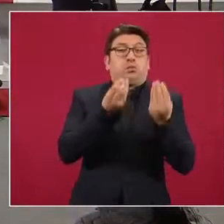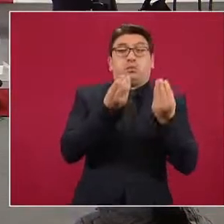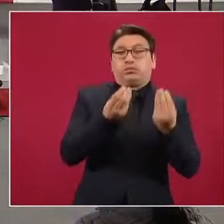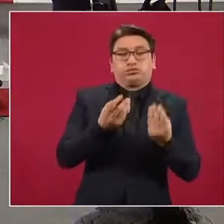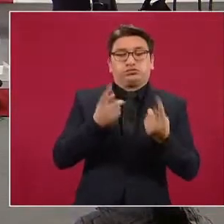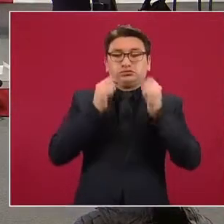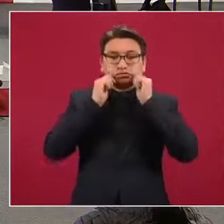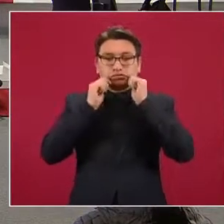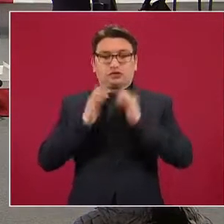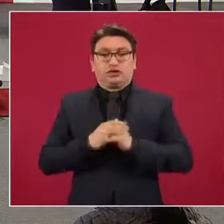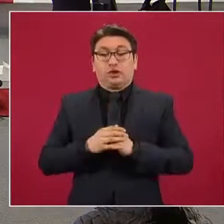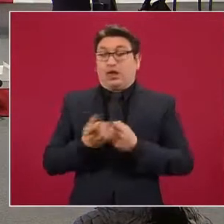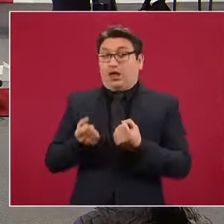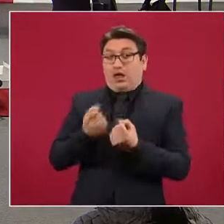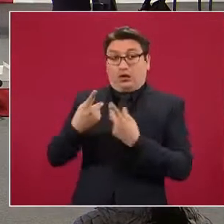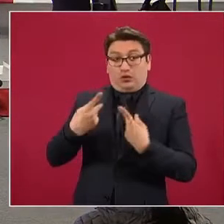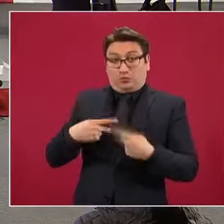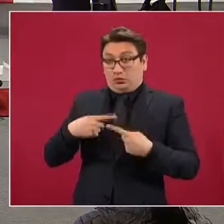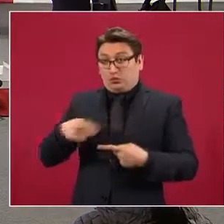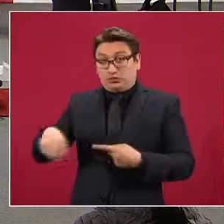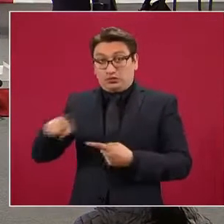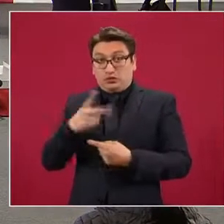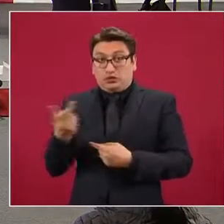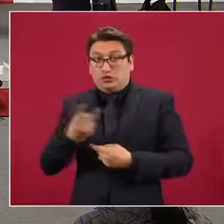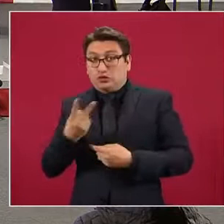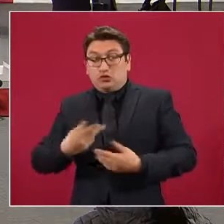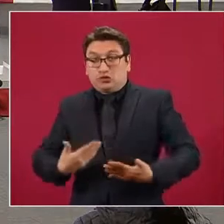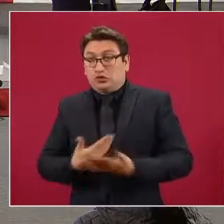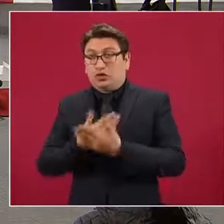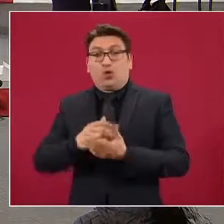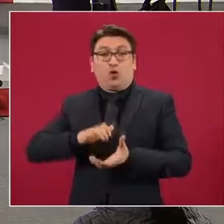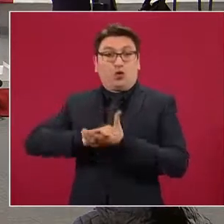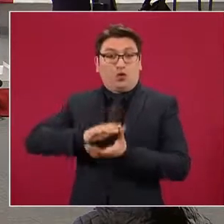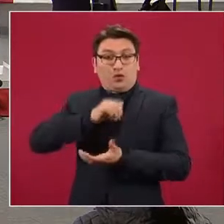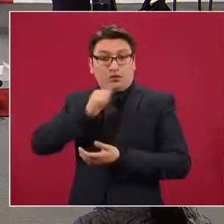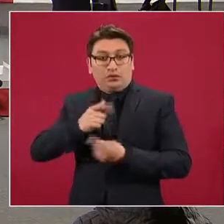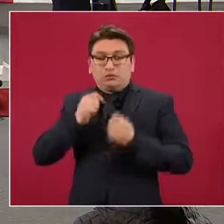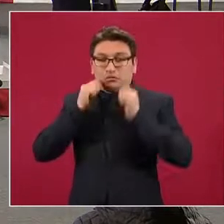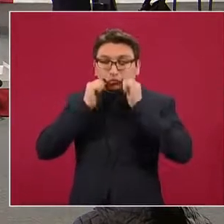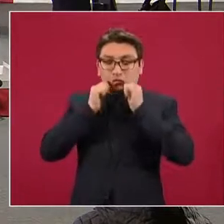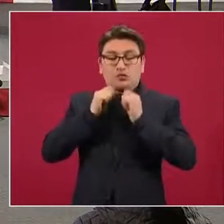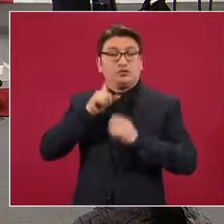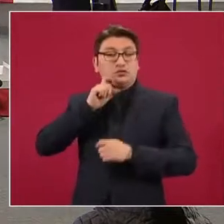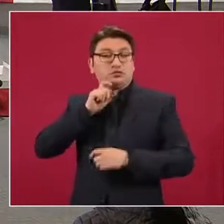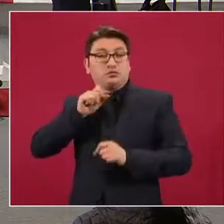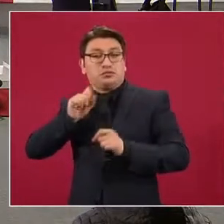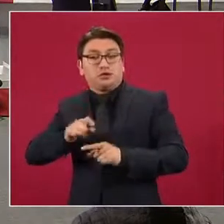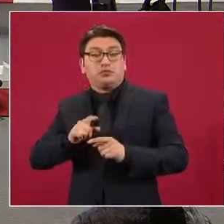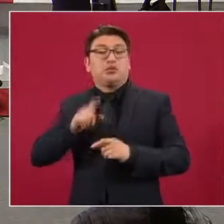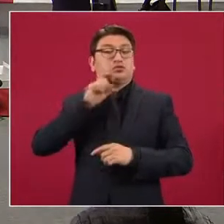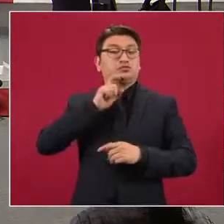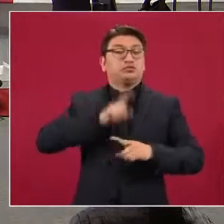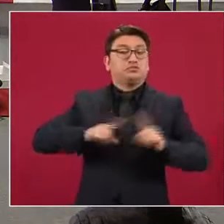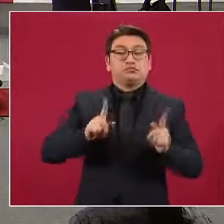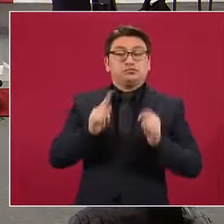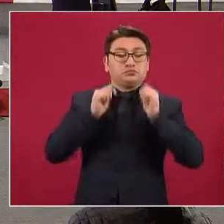con o sin parentesco sanguíneo o matrimonial y del mismo sexo o sexo